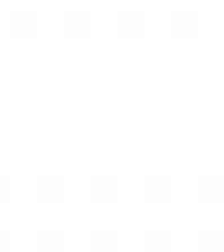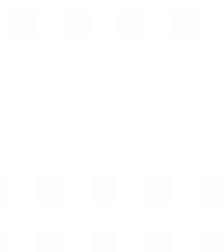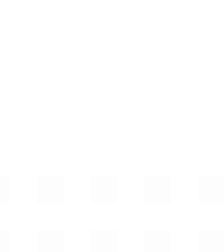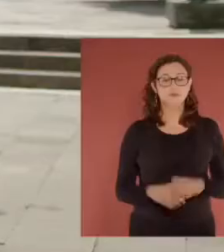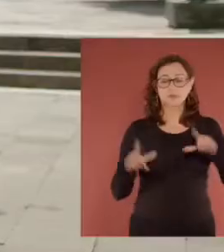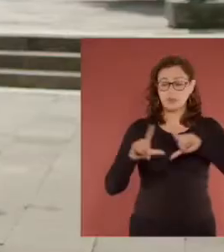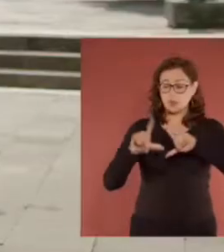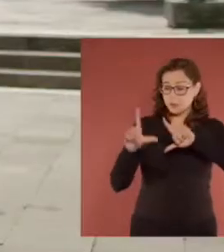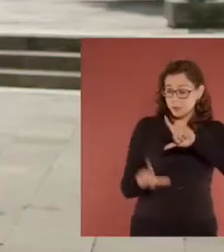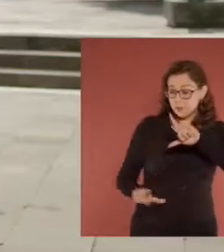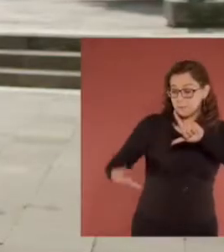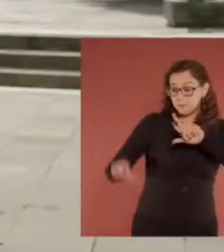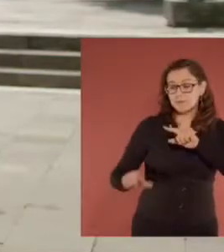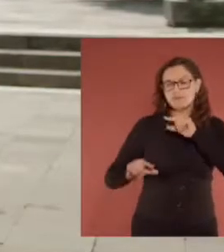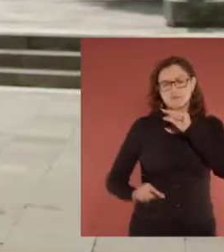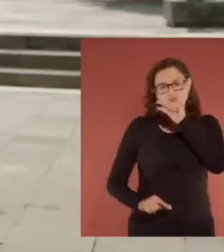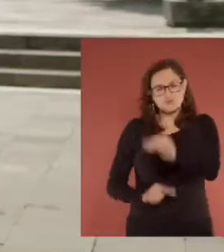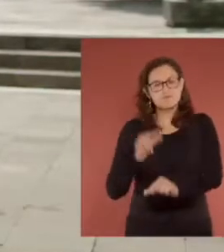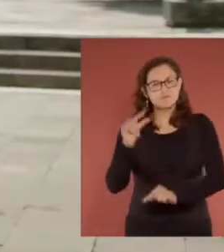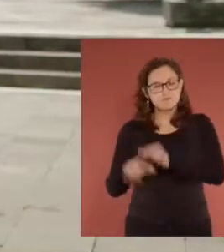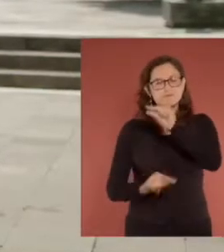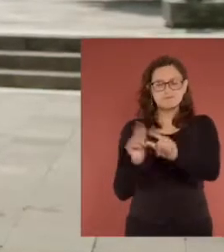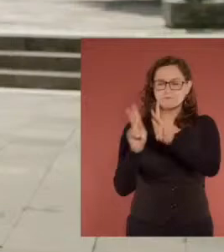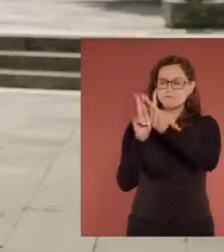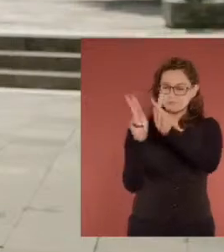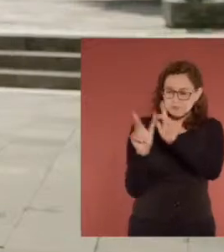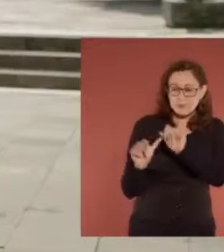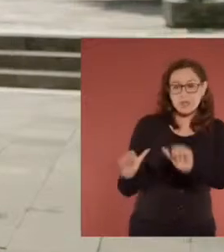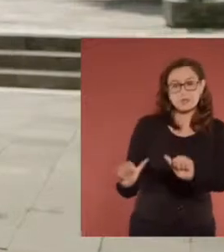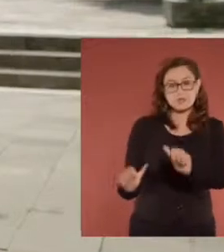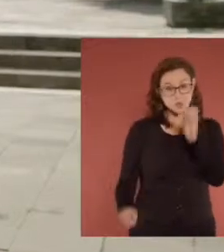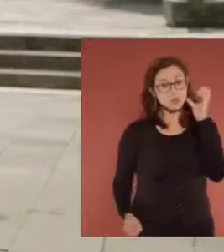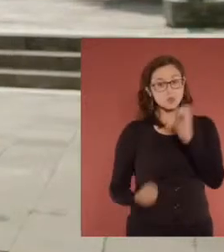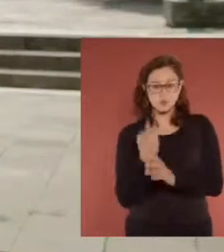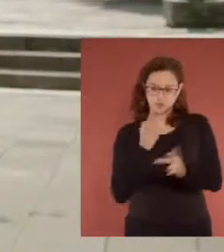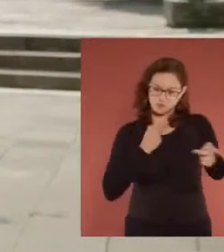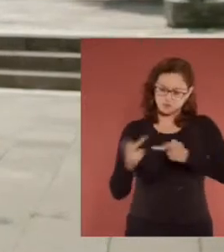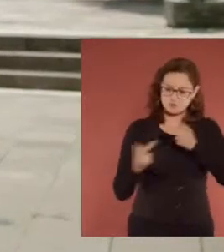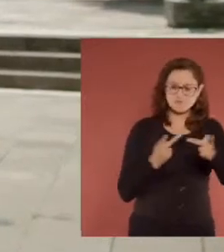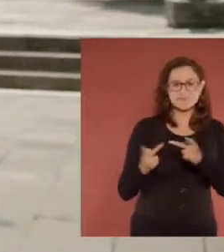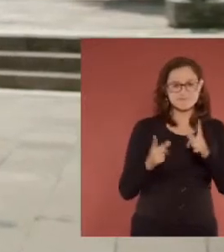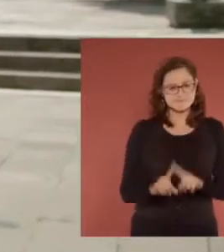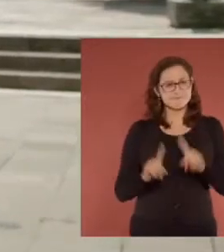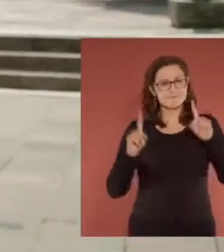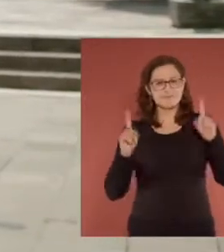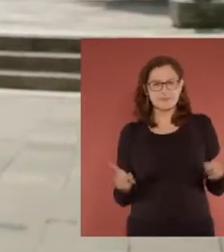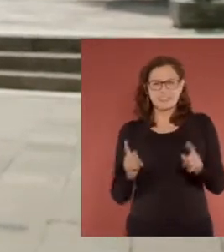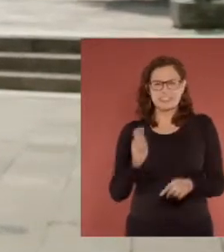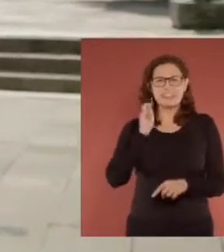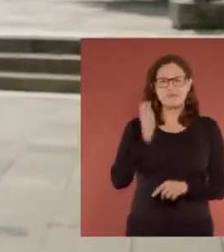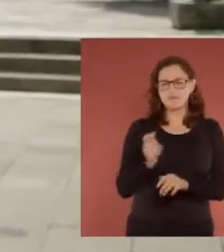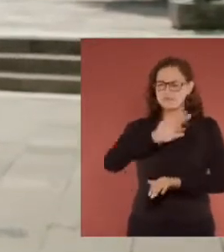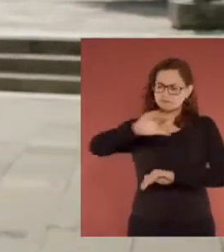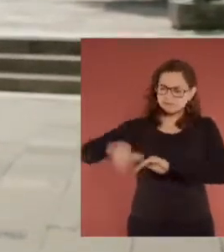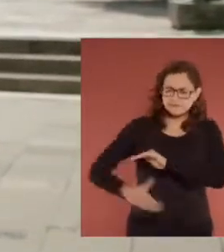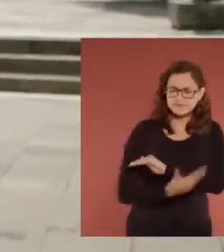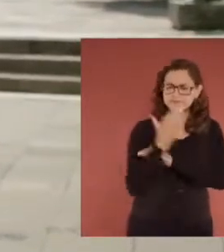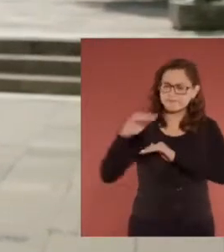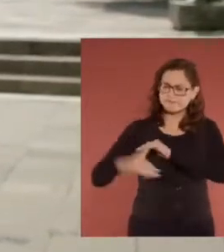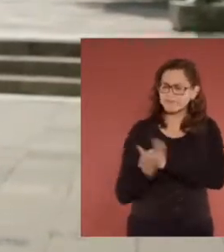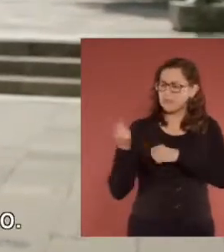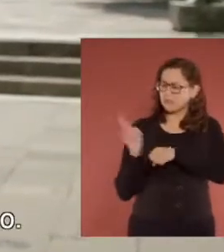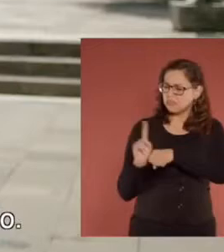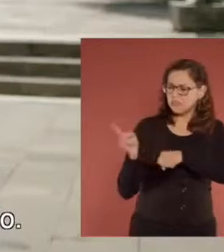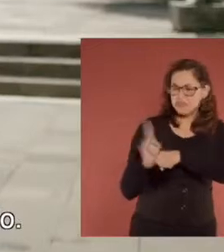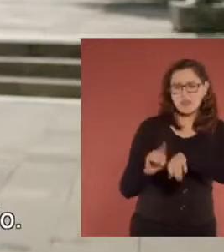otros lugares. Sí. Muchas gracias, doctora. Acercarse a los servicios de salud, acercarse a los